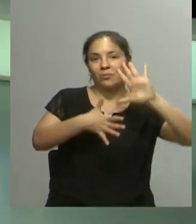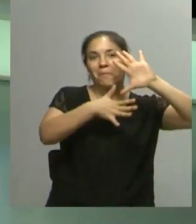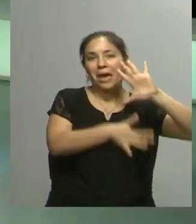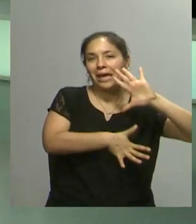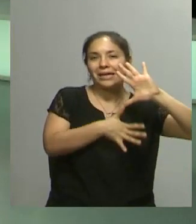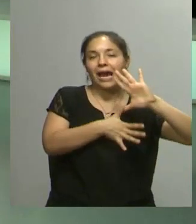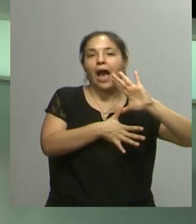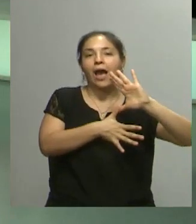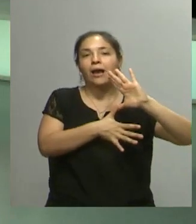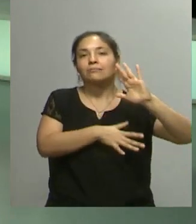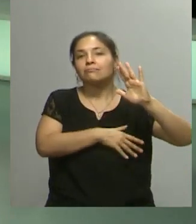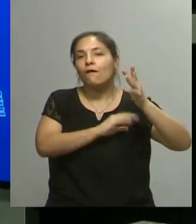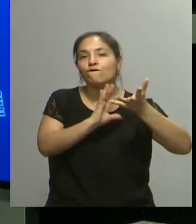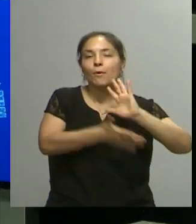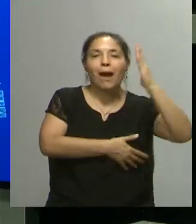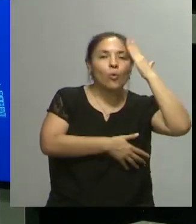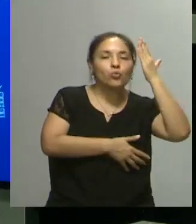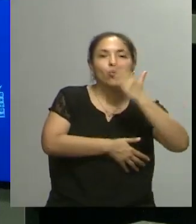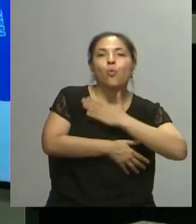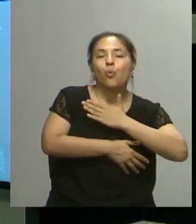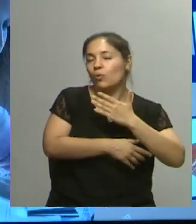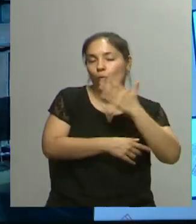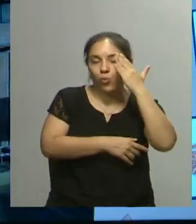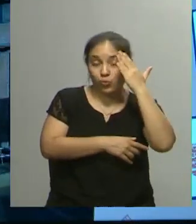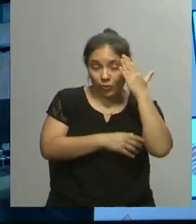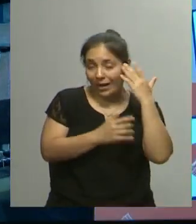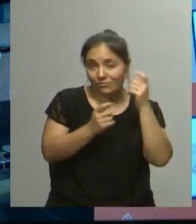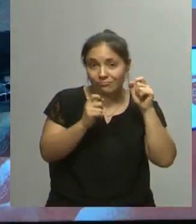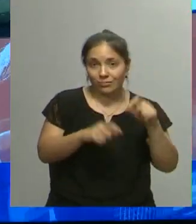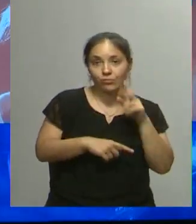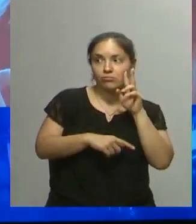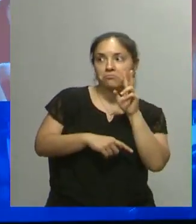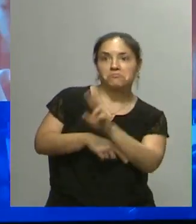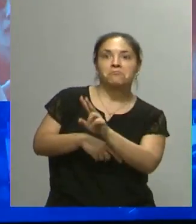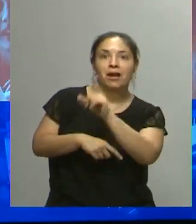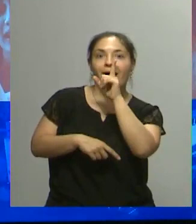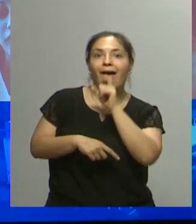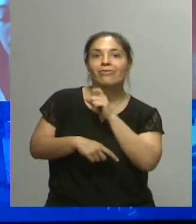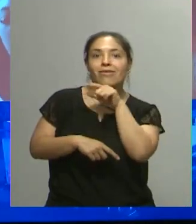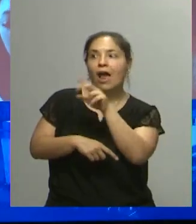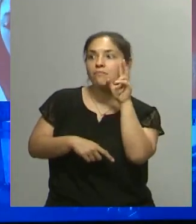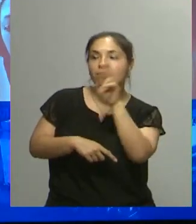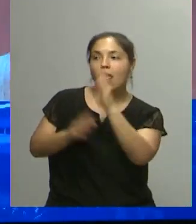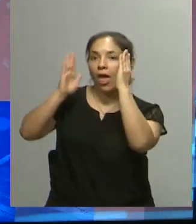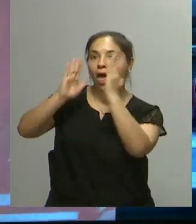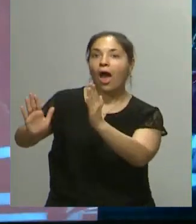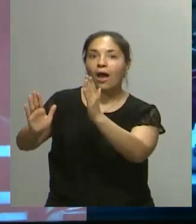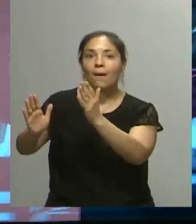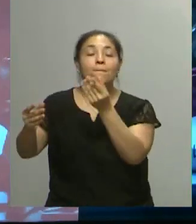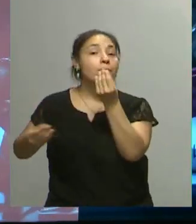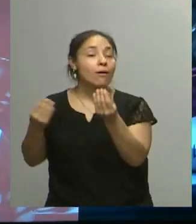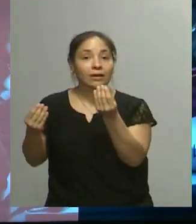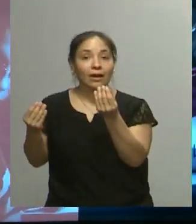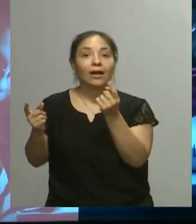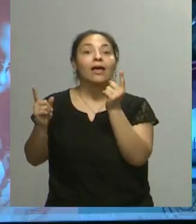llamémosle, se ponen los ojos sobre países como Qatar en la violación de derechos humanos porque también hay